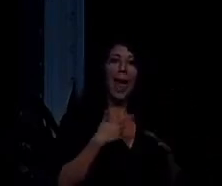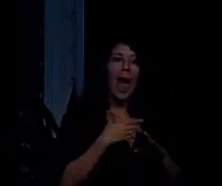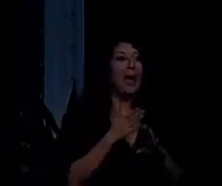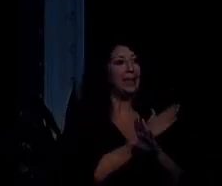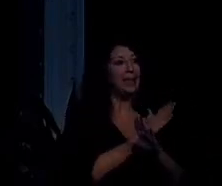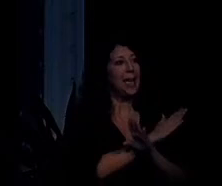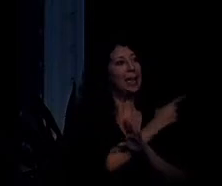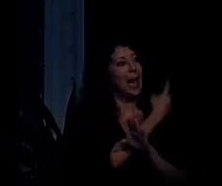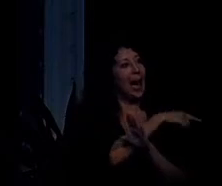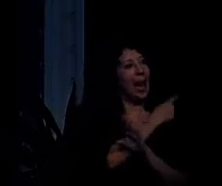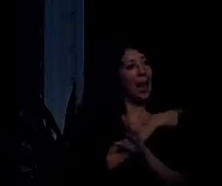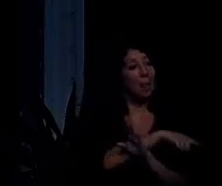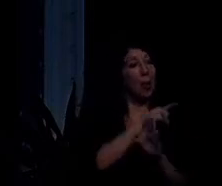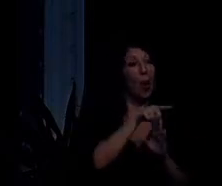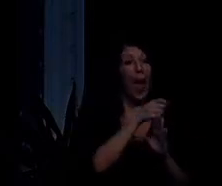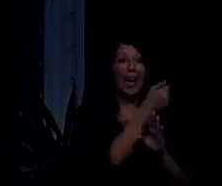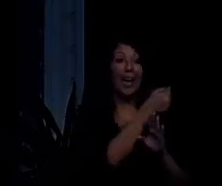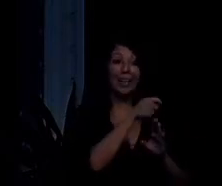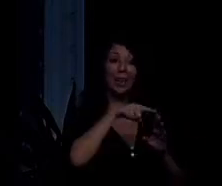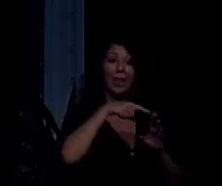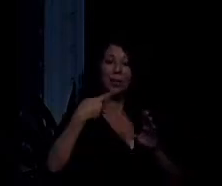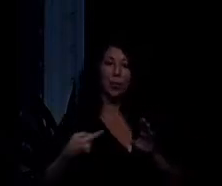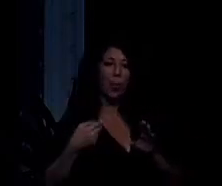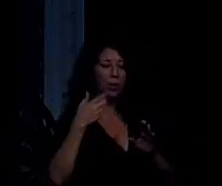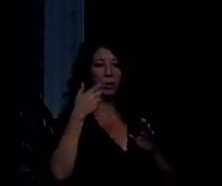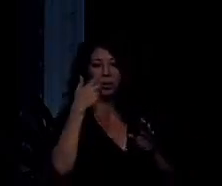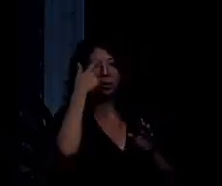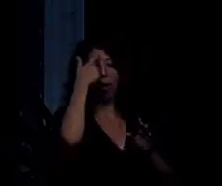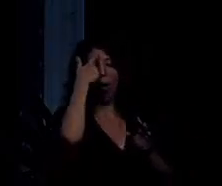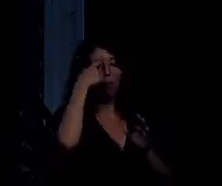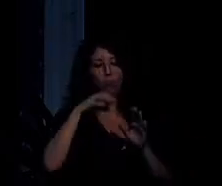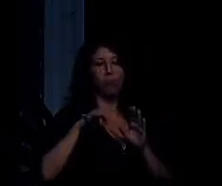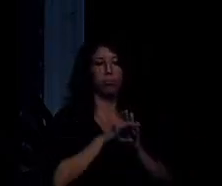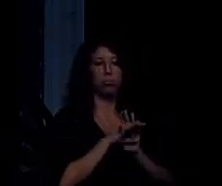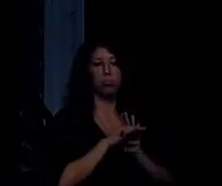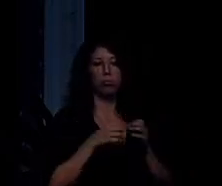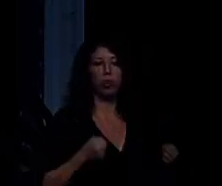también, pero al enterarme del caso Alcácer, para mí fue muy impactante.